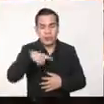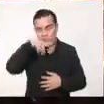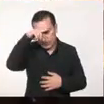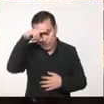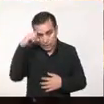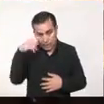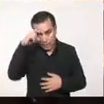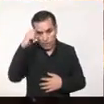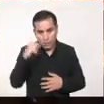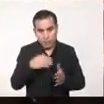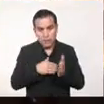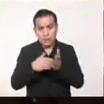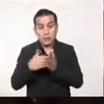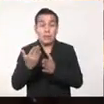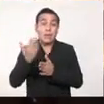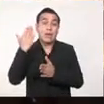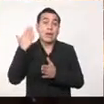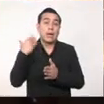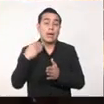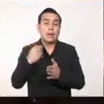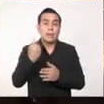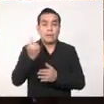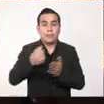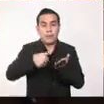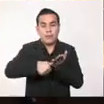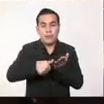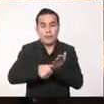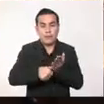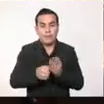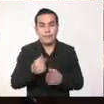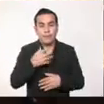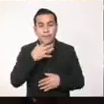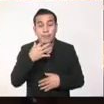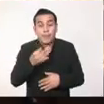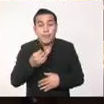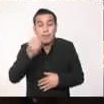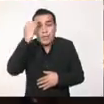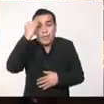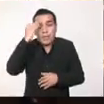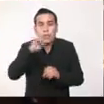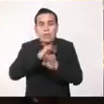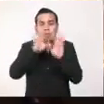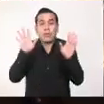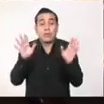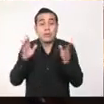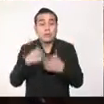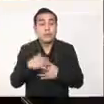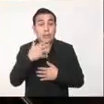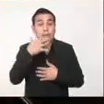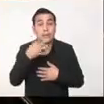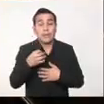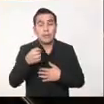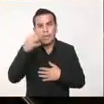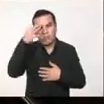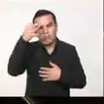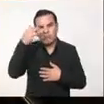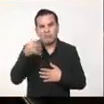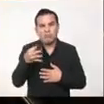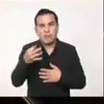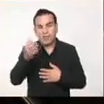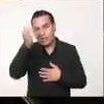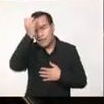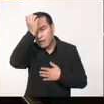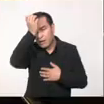trabajado juntos desde que yo estaba de alcalde, no es una cosa que me la está diciendo ahorita, eso yo lo tengo claro. Pero yo creo que el error